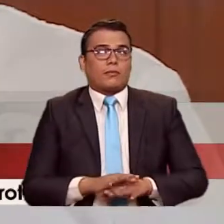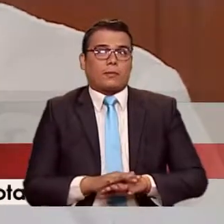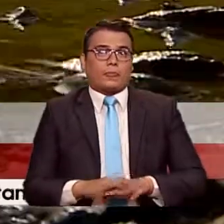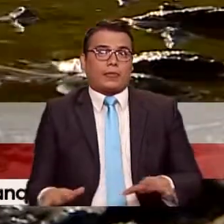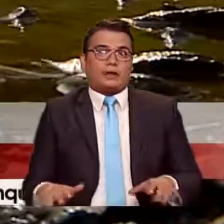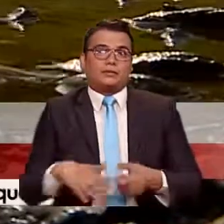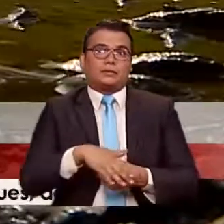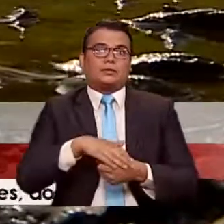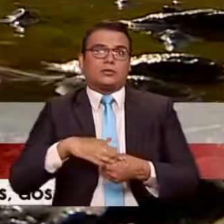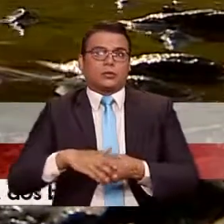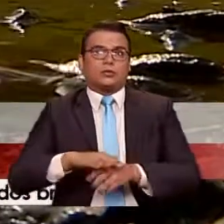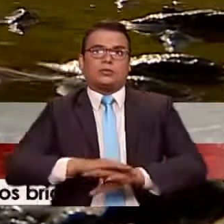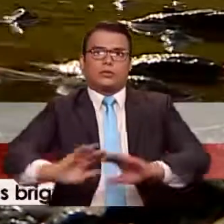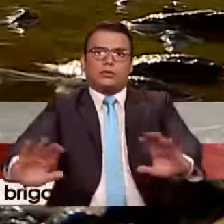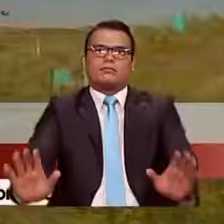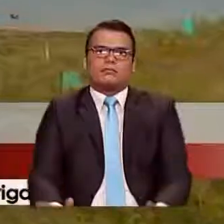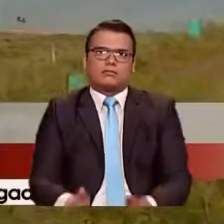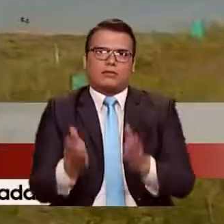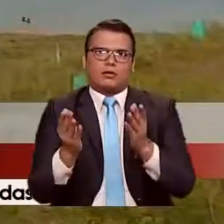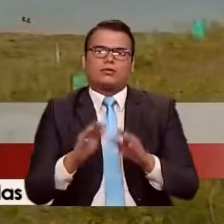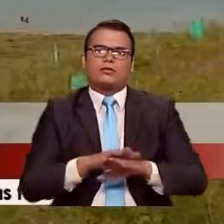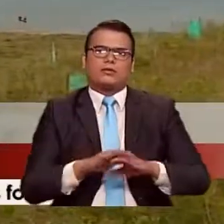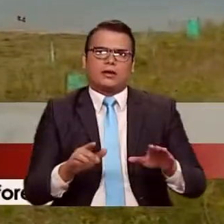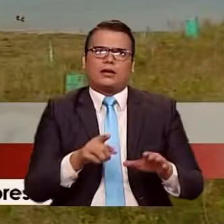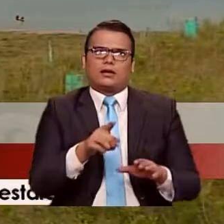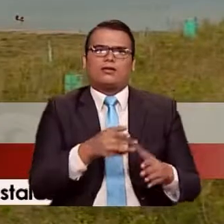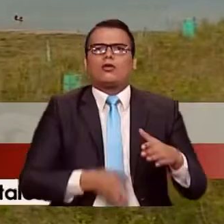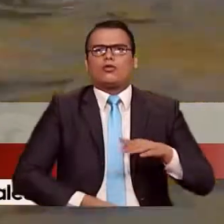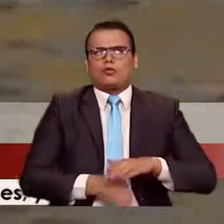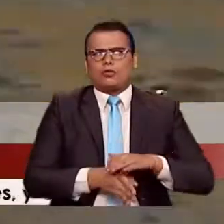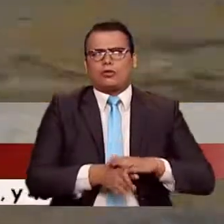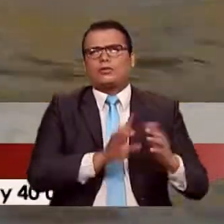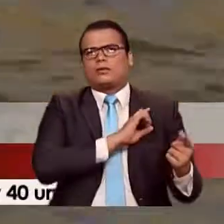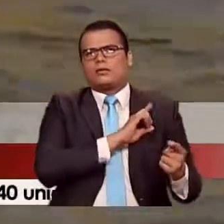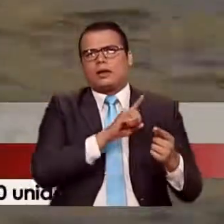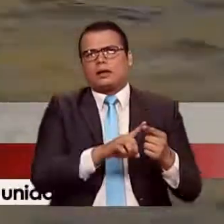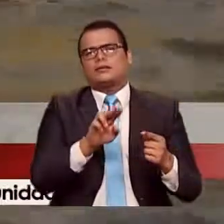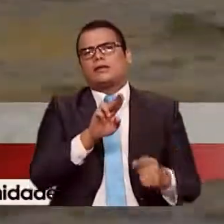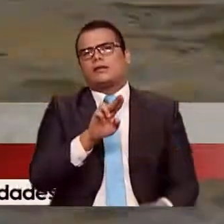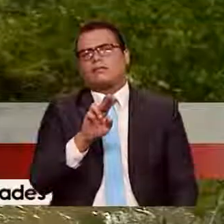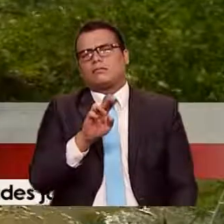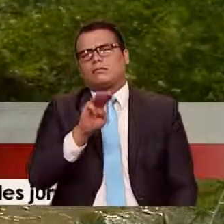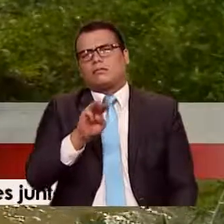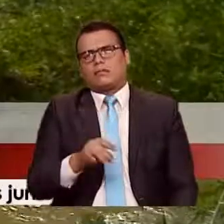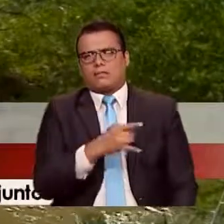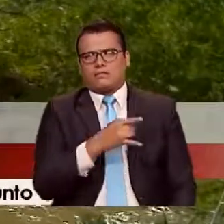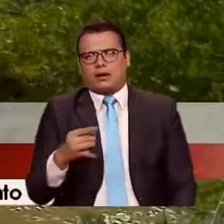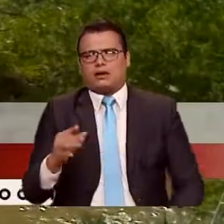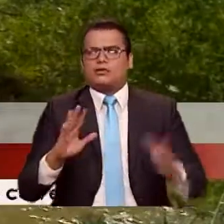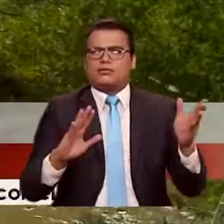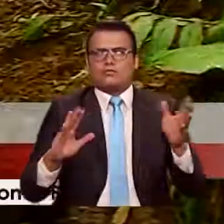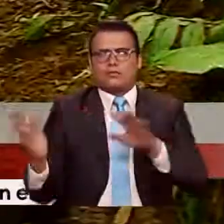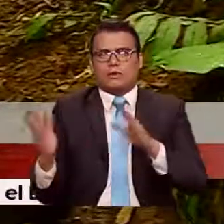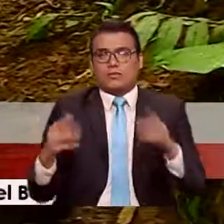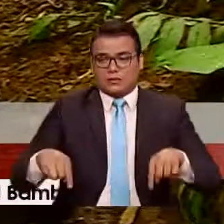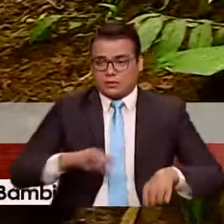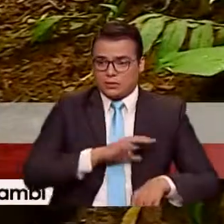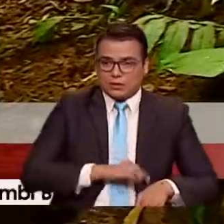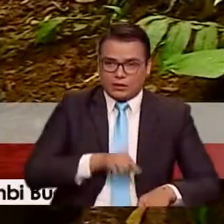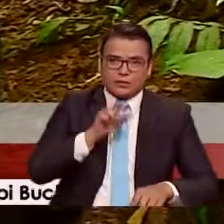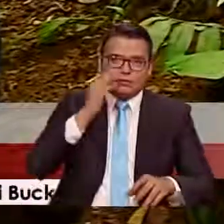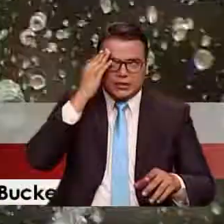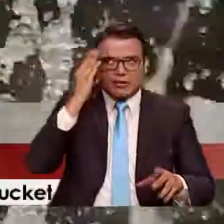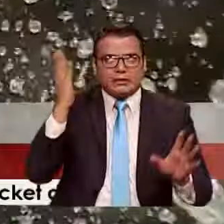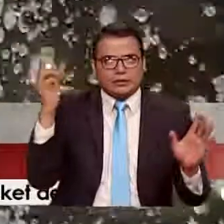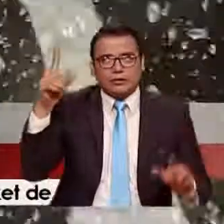fenómeno que va a ir hasta la última semana de marzo la población caleña está preparada para convivir con el